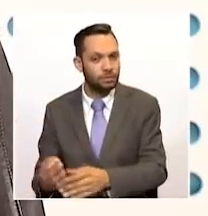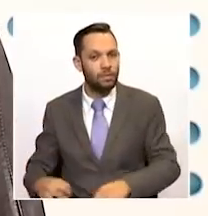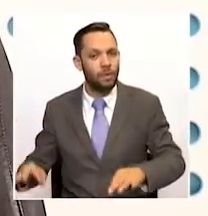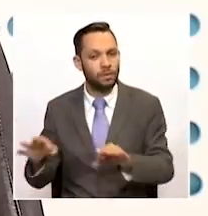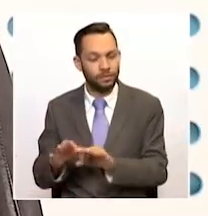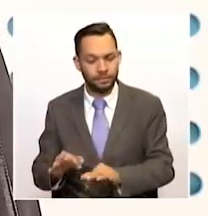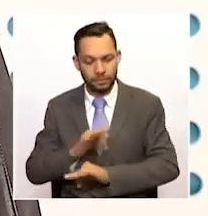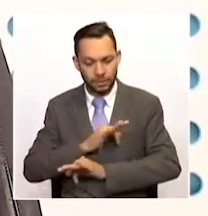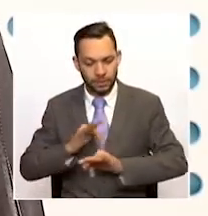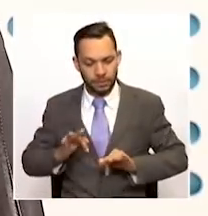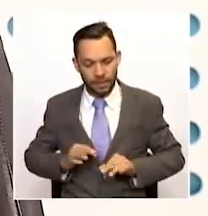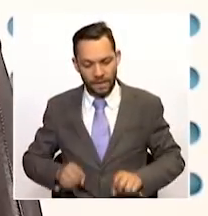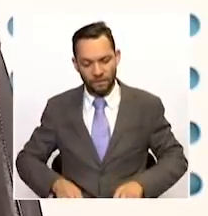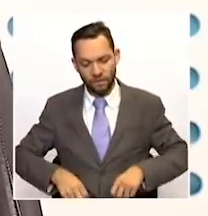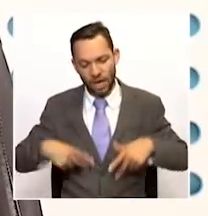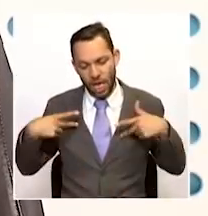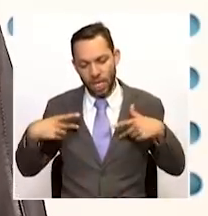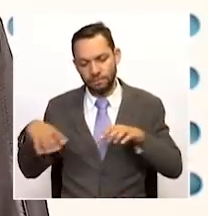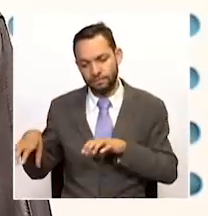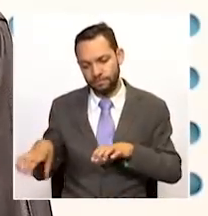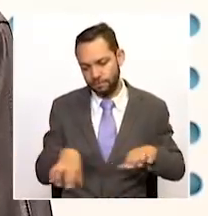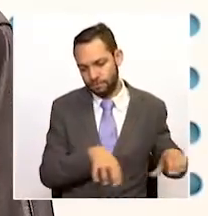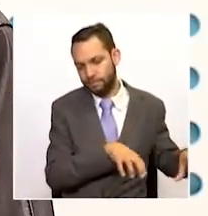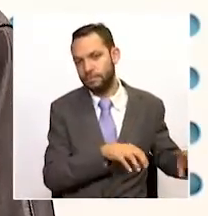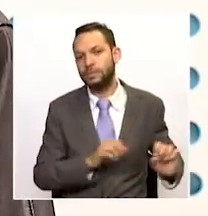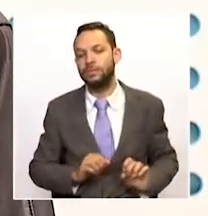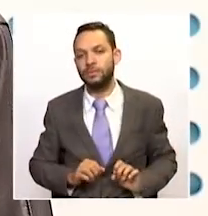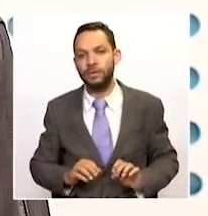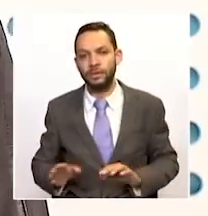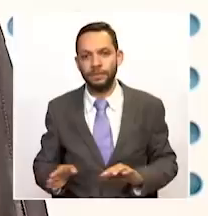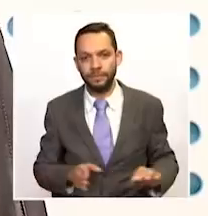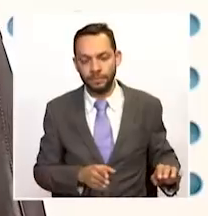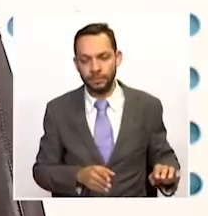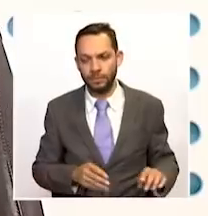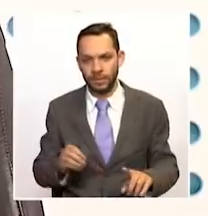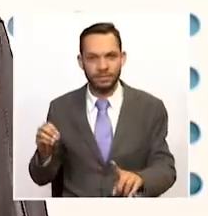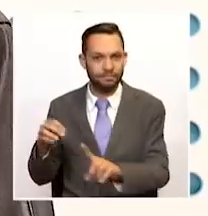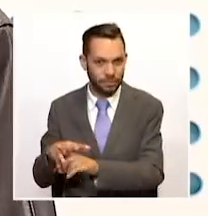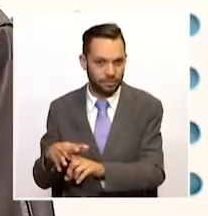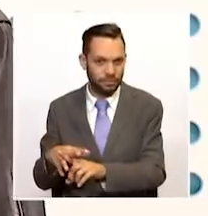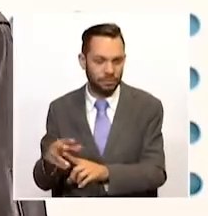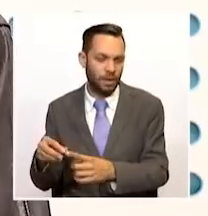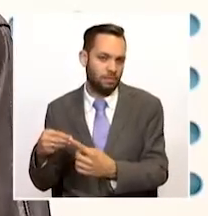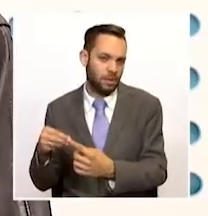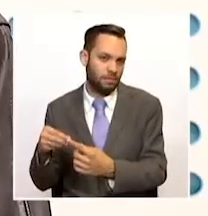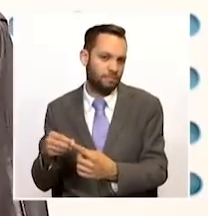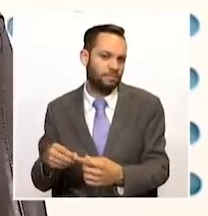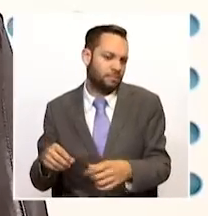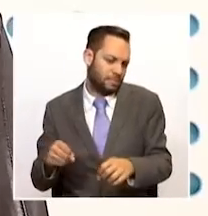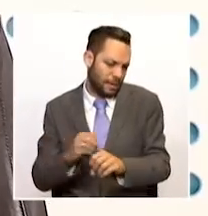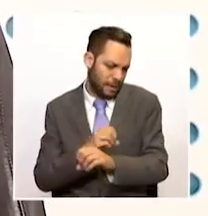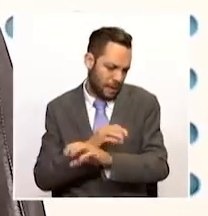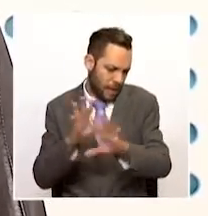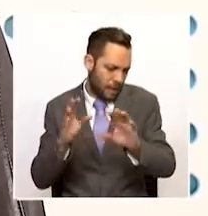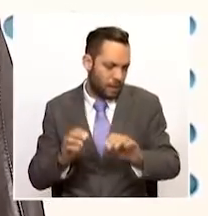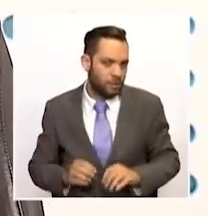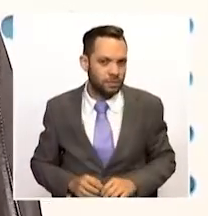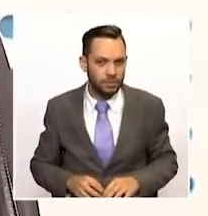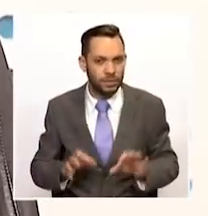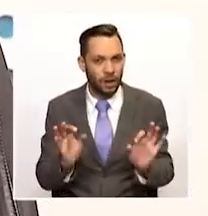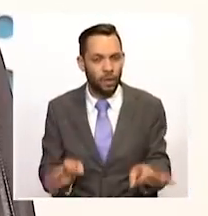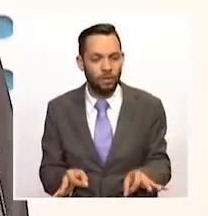tenga una mayor calidad de vida como lo decía el doctor que se afecte claro claro la afectación no